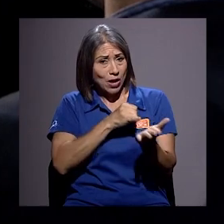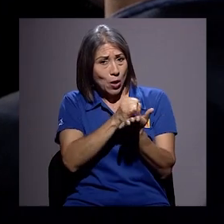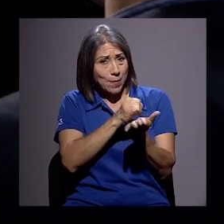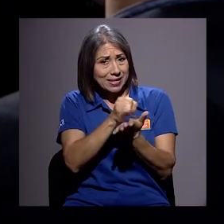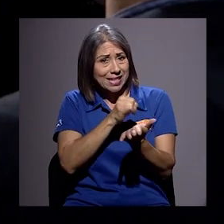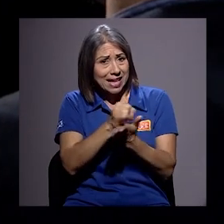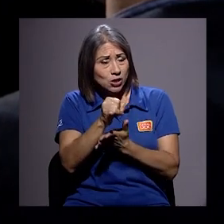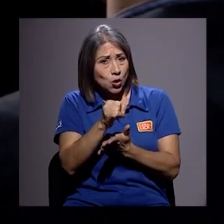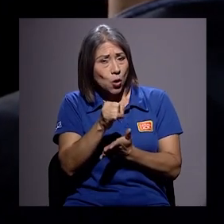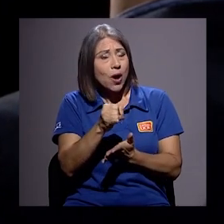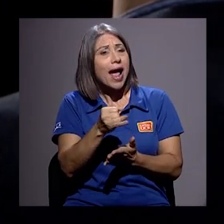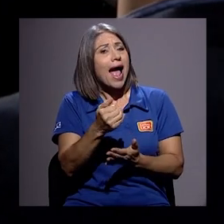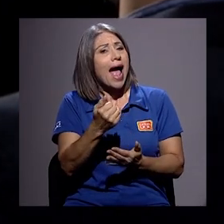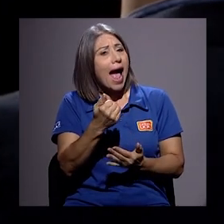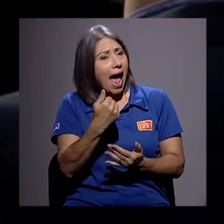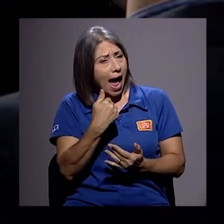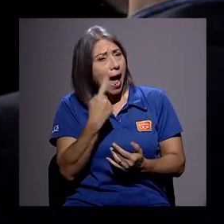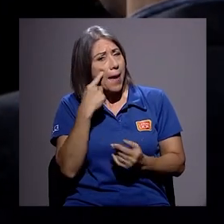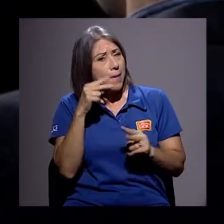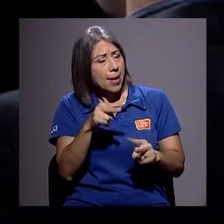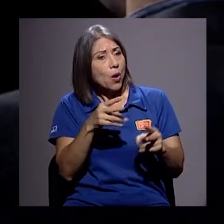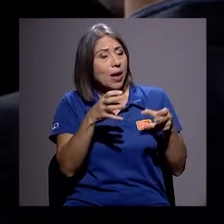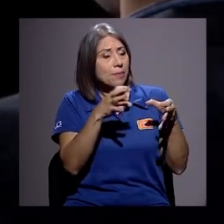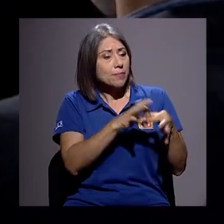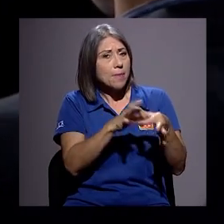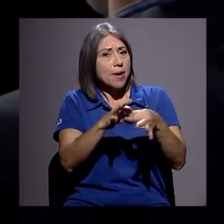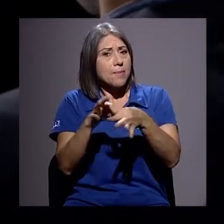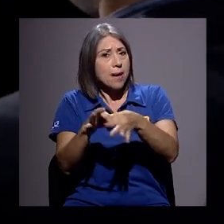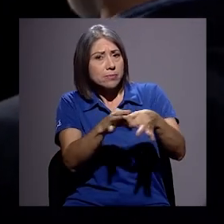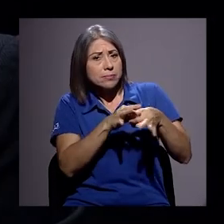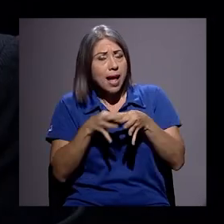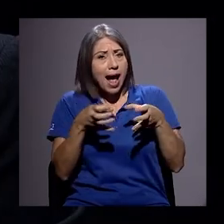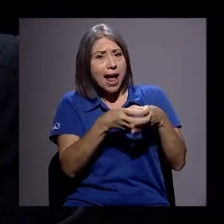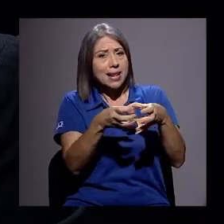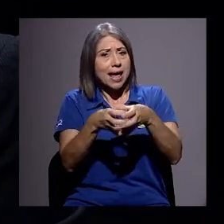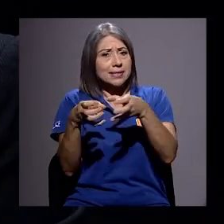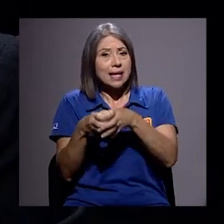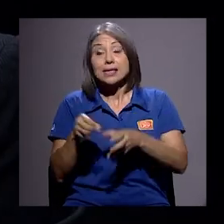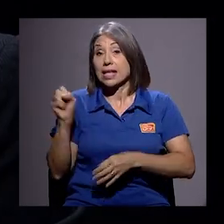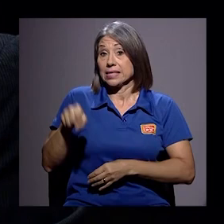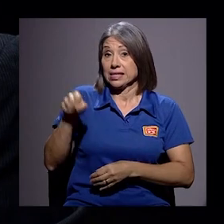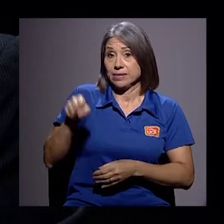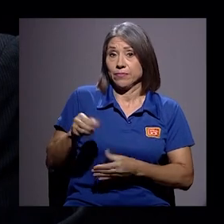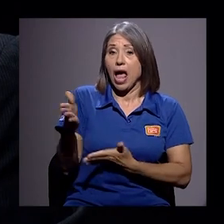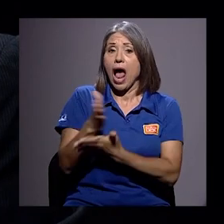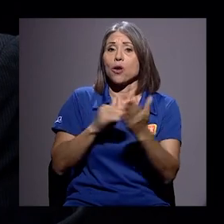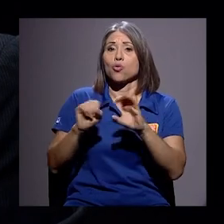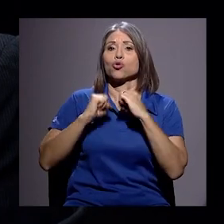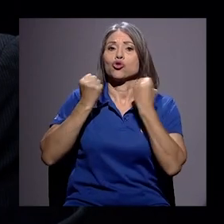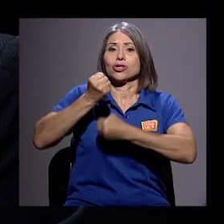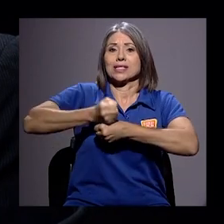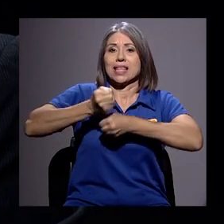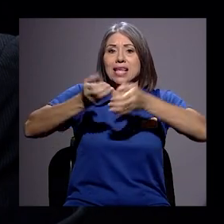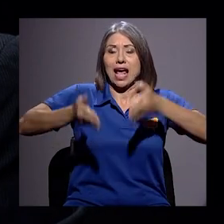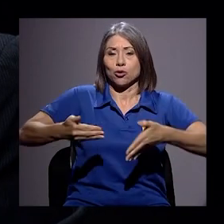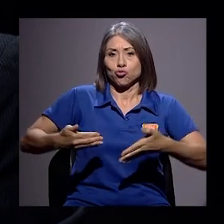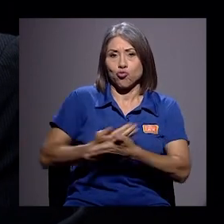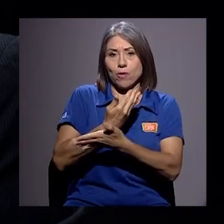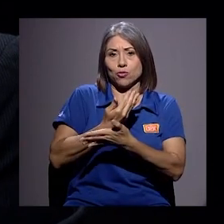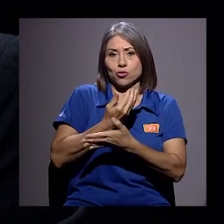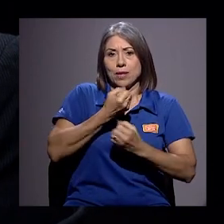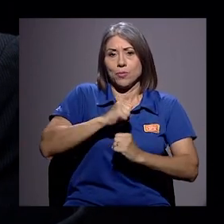hay una lectura de alianzas si hay alianzas estratégicas hay algunos sindicatos por ejemplo nuevos también de la